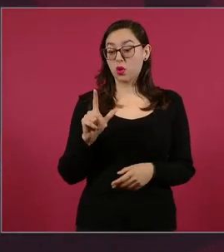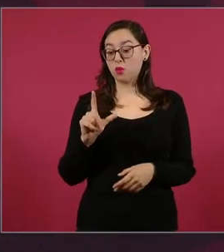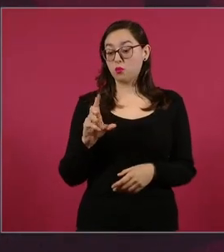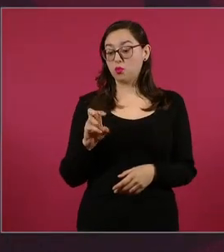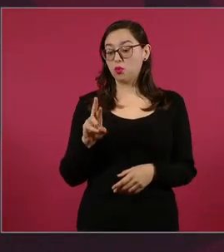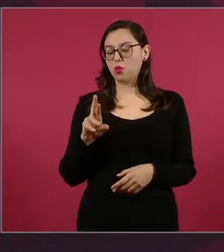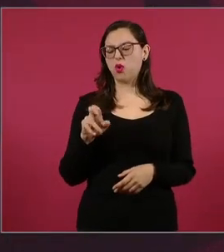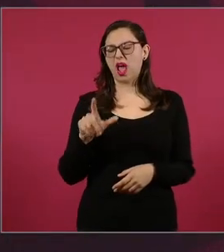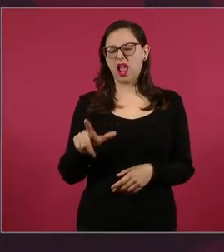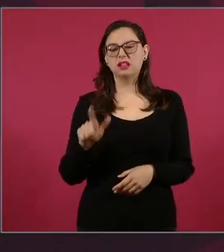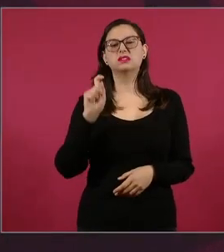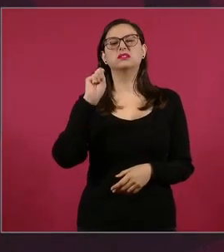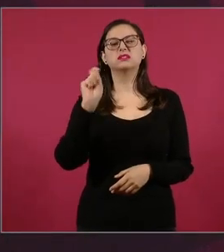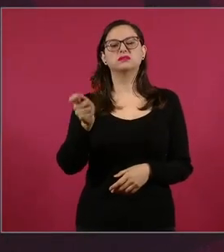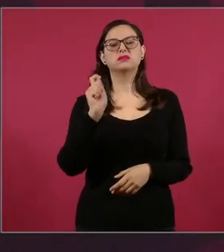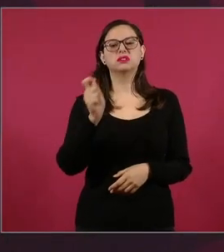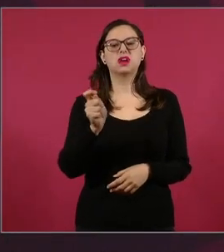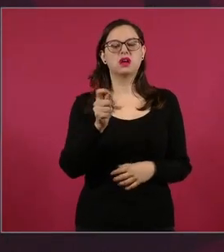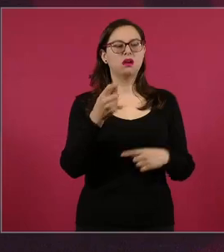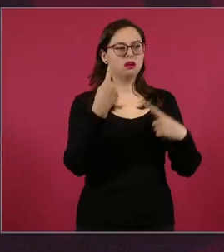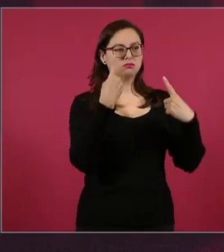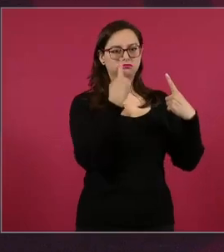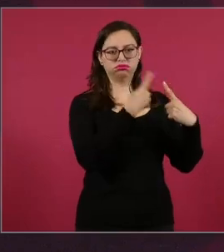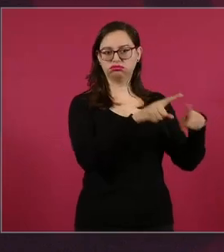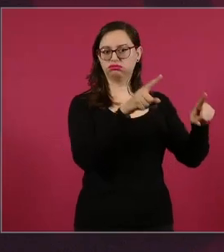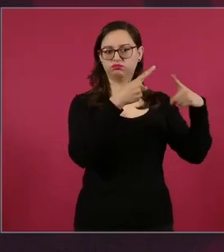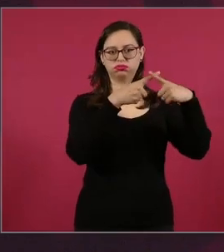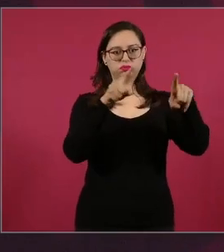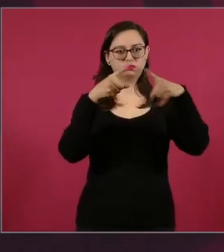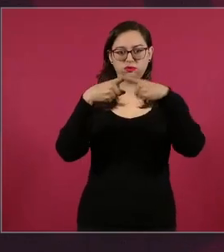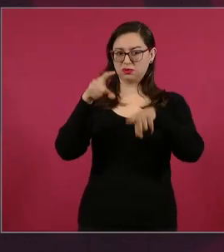pluralidad, no es pensamiento único.